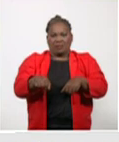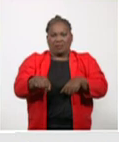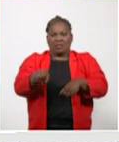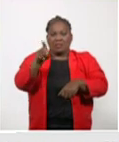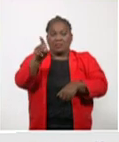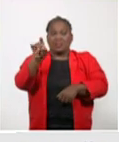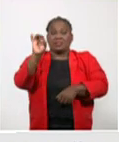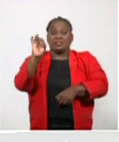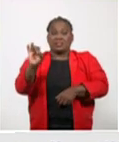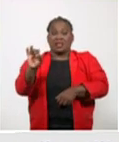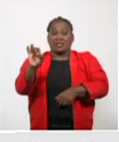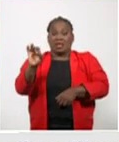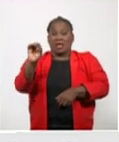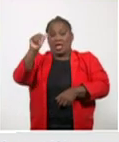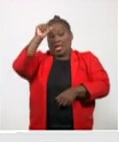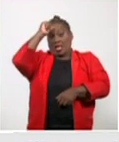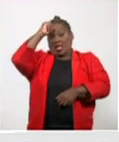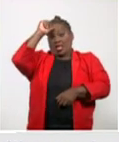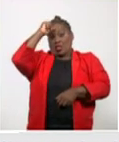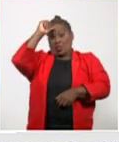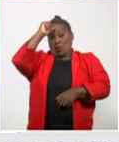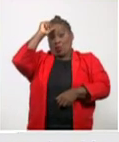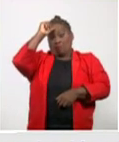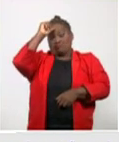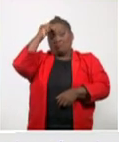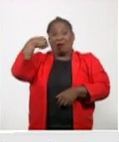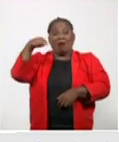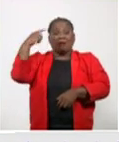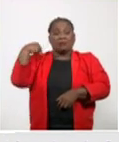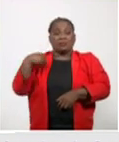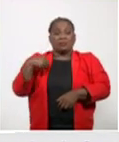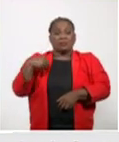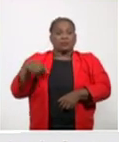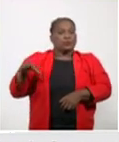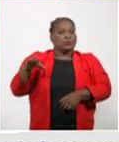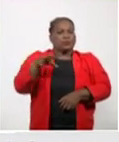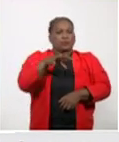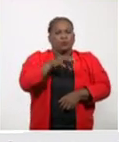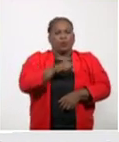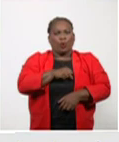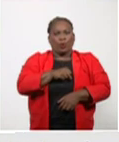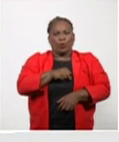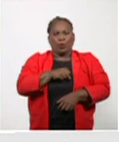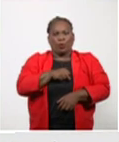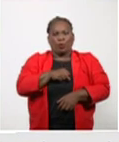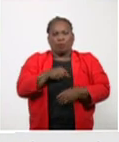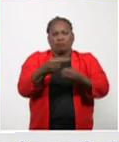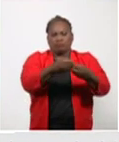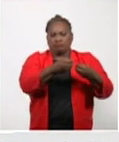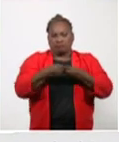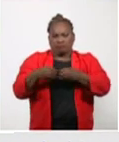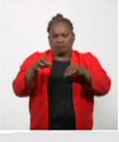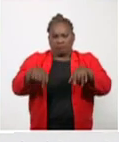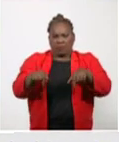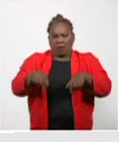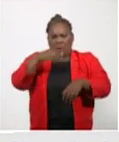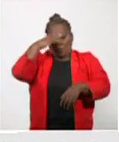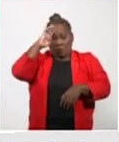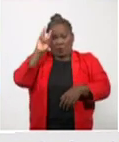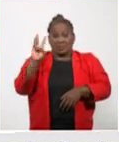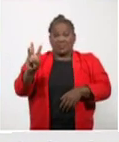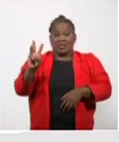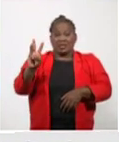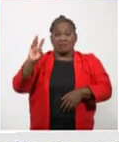ayer se confirmaron con la COVID, todos de transmisión autóctona. 3 franceses,